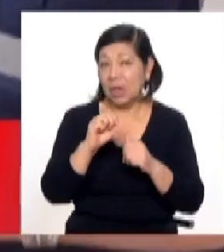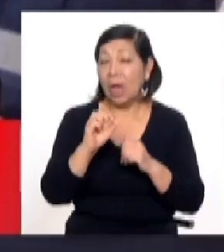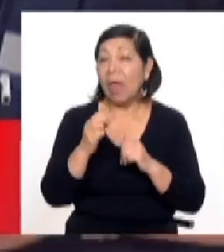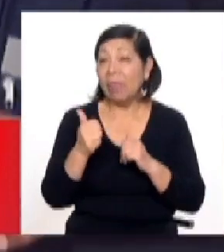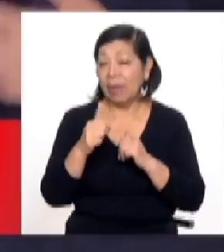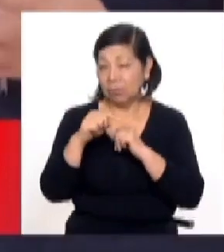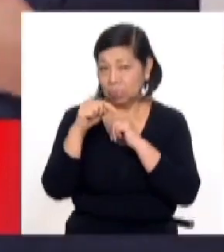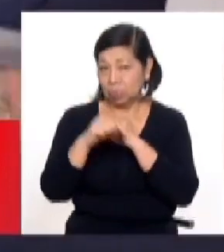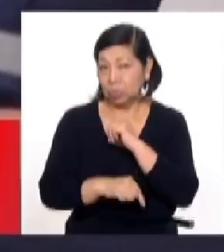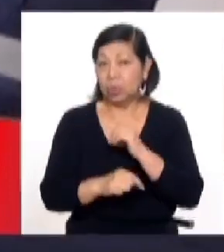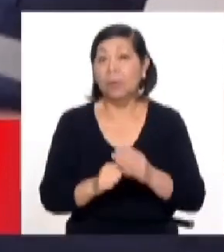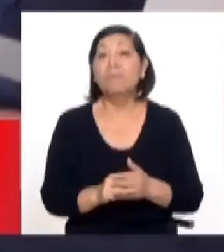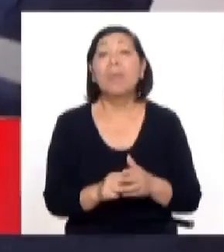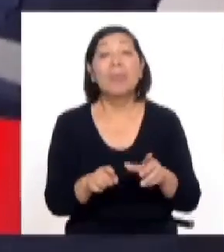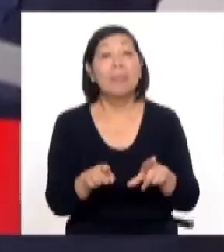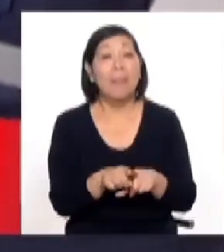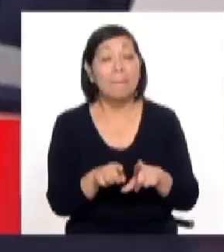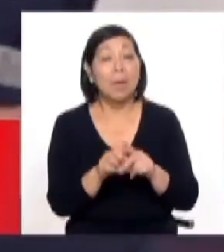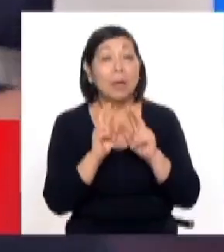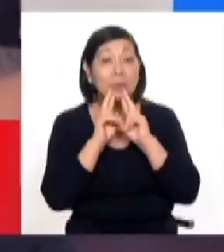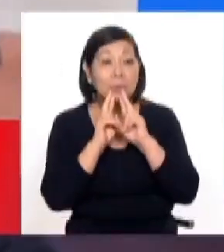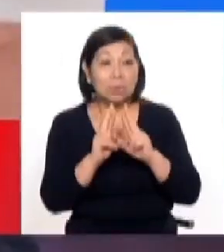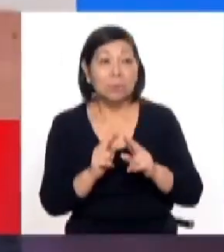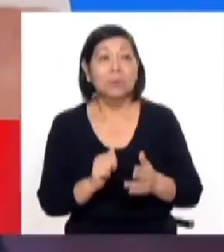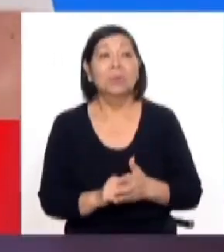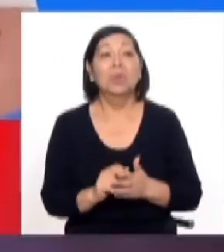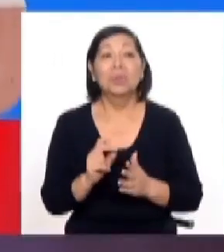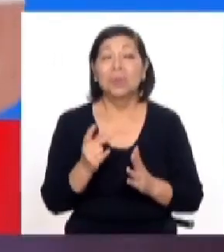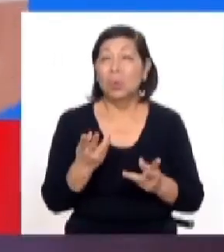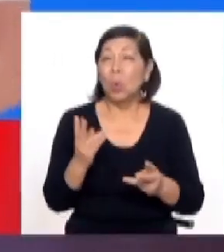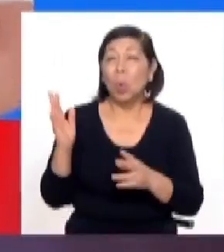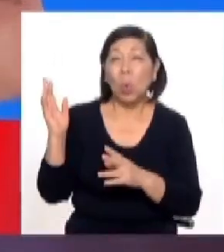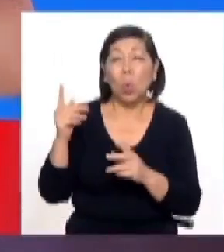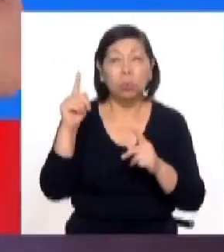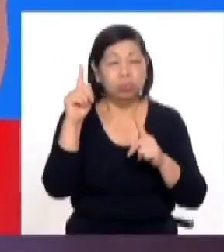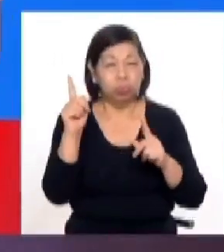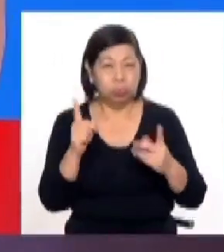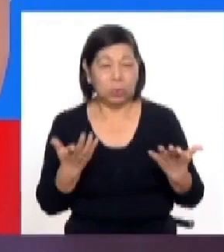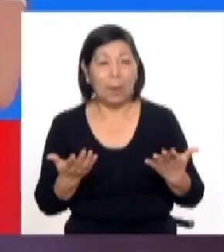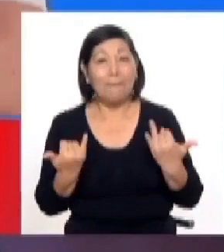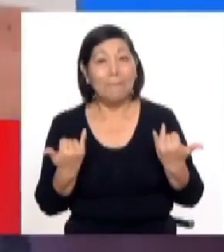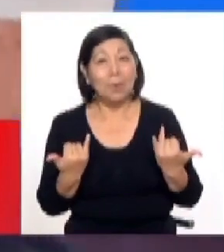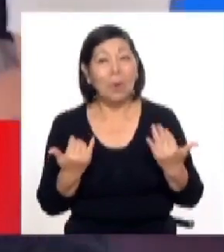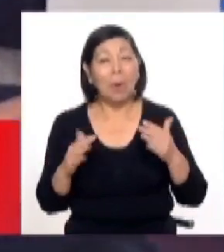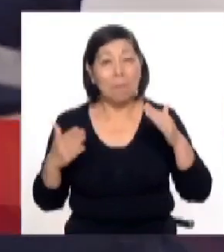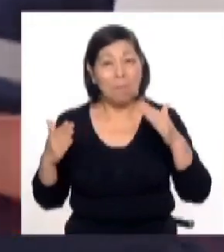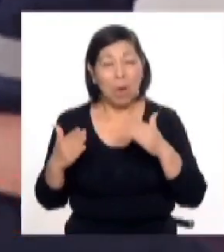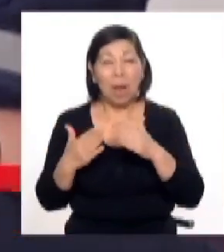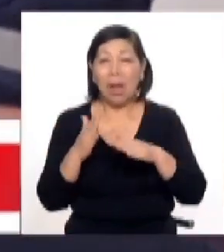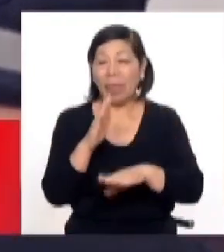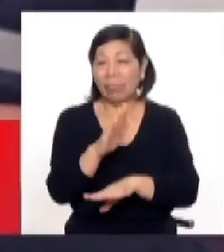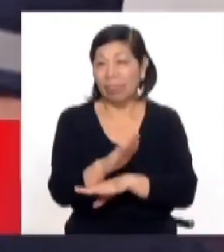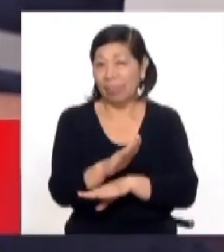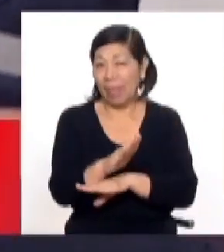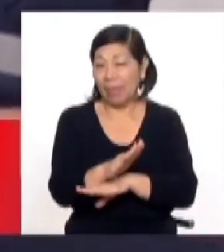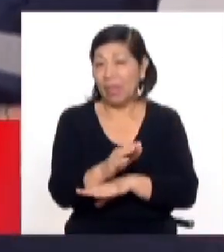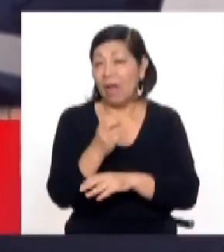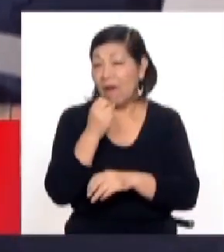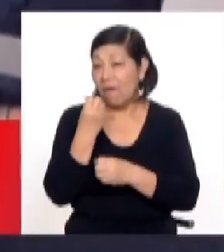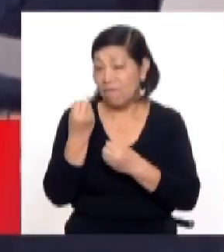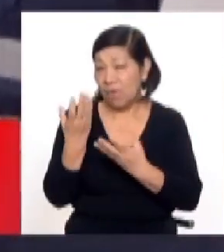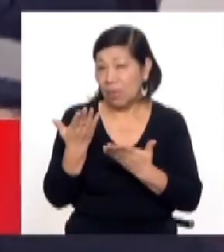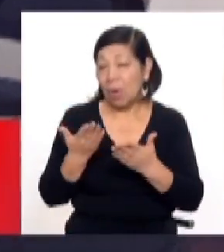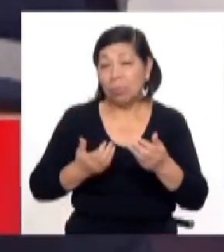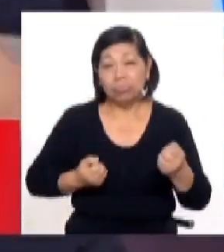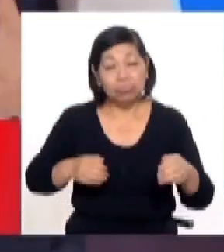10 en el sector Sur también están nuestras recomendaciones de no exponerse a tormentas eléctricas evitar estar en la montaña horas de la tarde informarte del estado